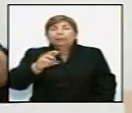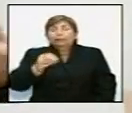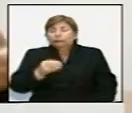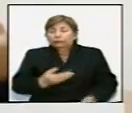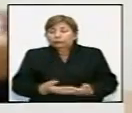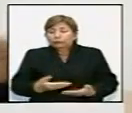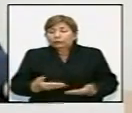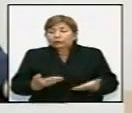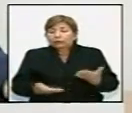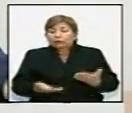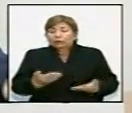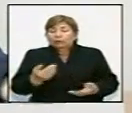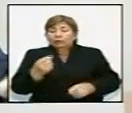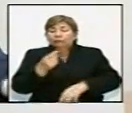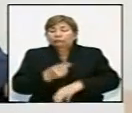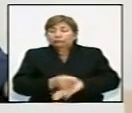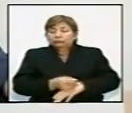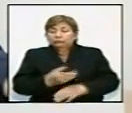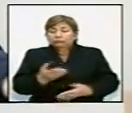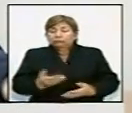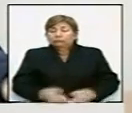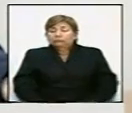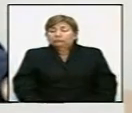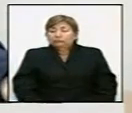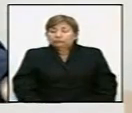funcionando y algunas que están demandando funcionen.